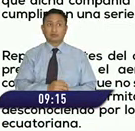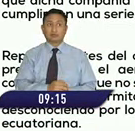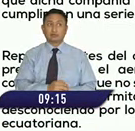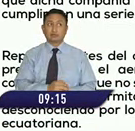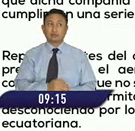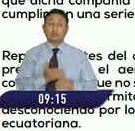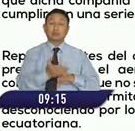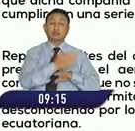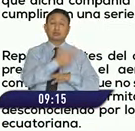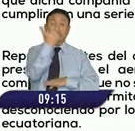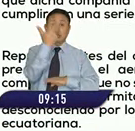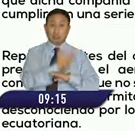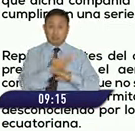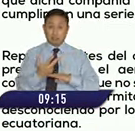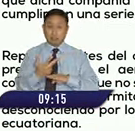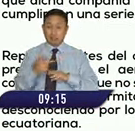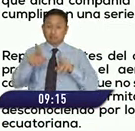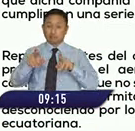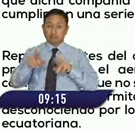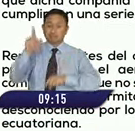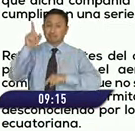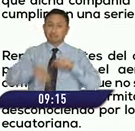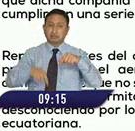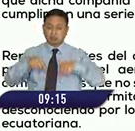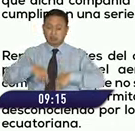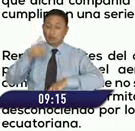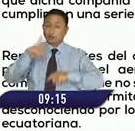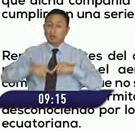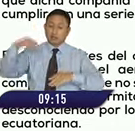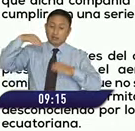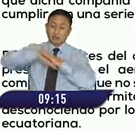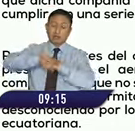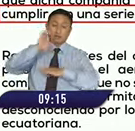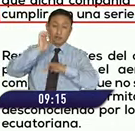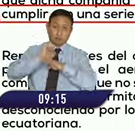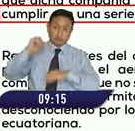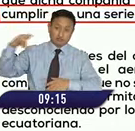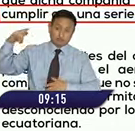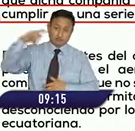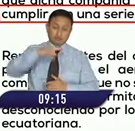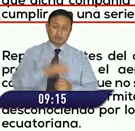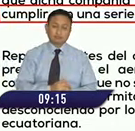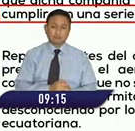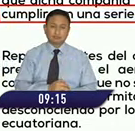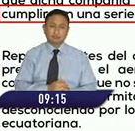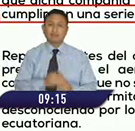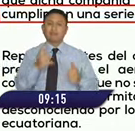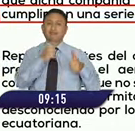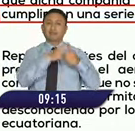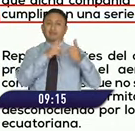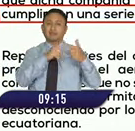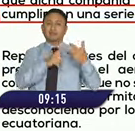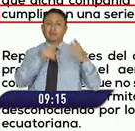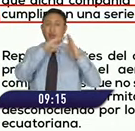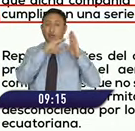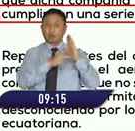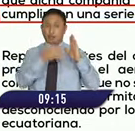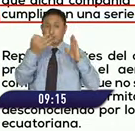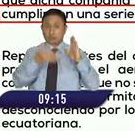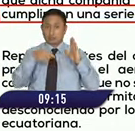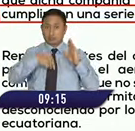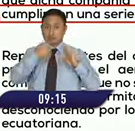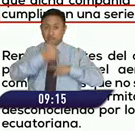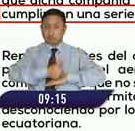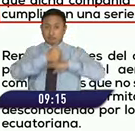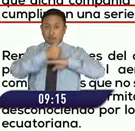de tres semanas y por lo tanto no es autorizado a volar en territorio ecuatoriano además de no cumplir una serie de normas exigidas por